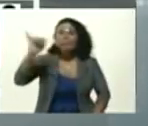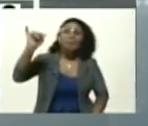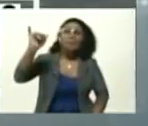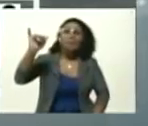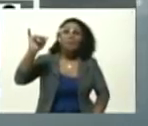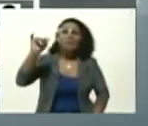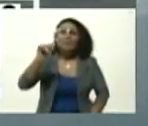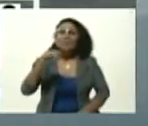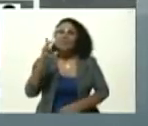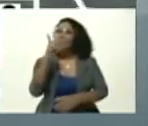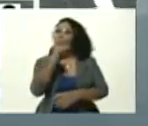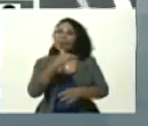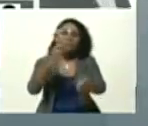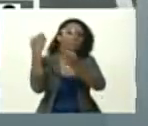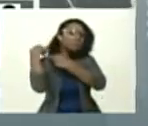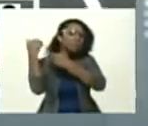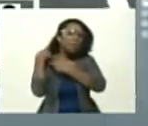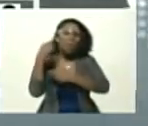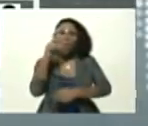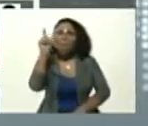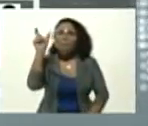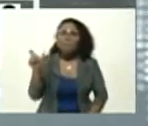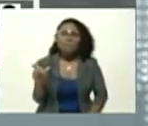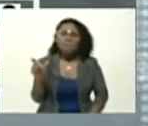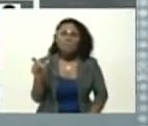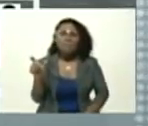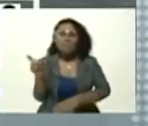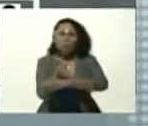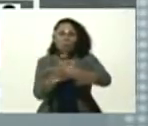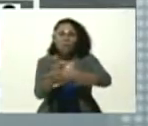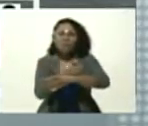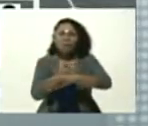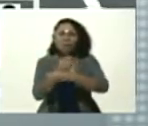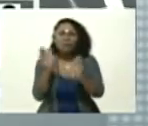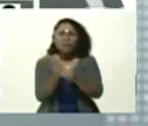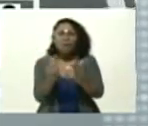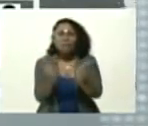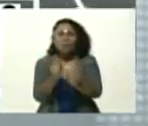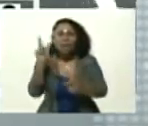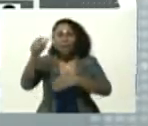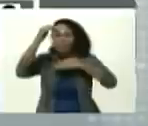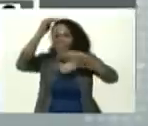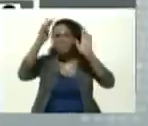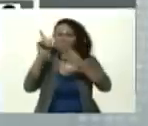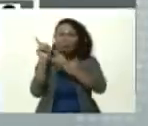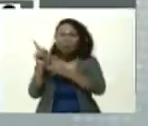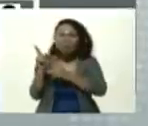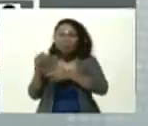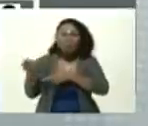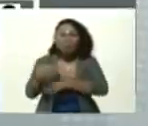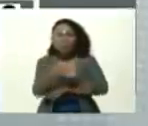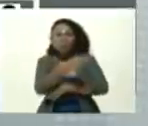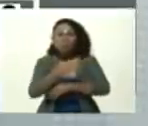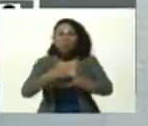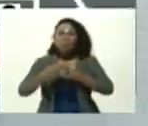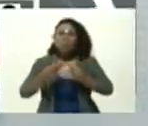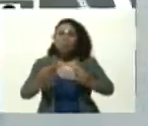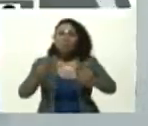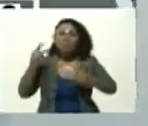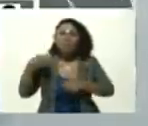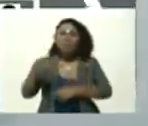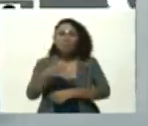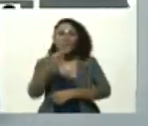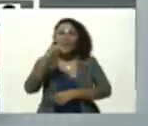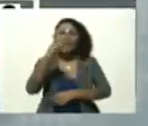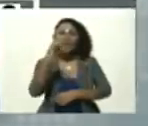la irresponsabilidad del gobernador Barreto Cira en la atención de estos canales de aliviadero del río